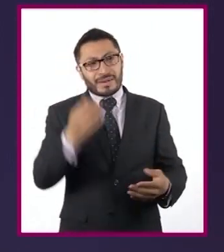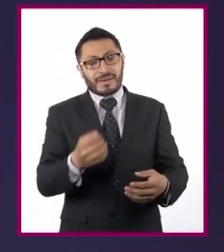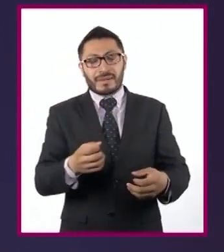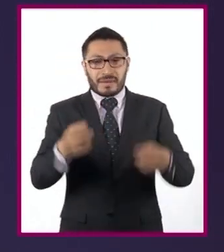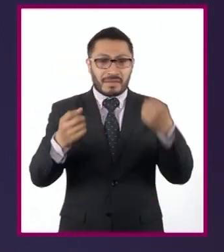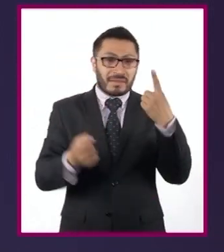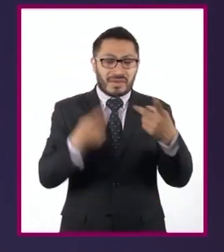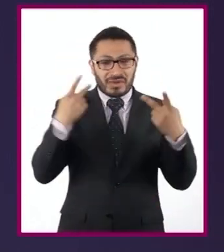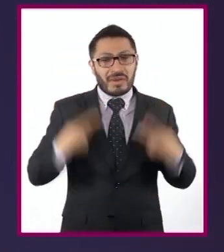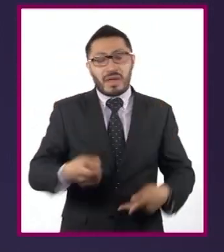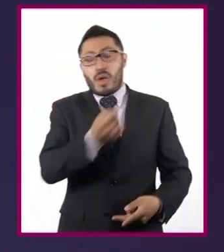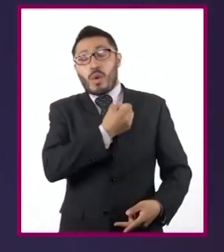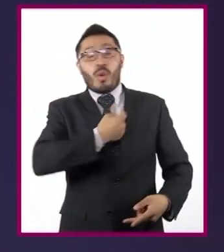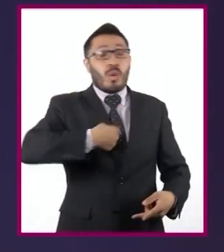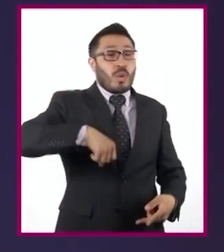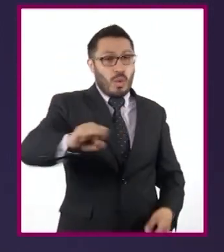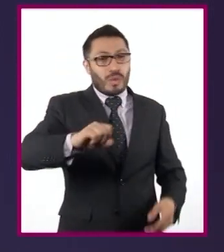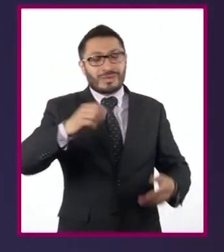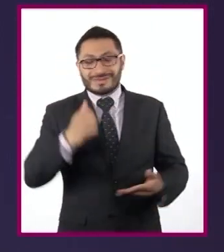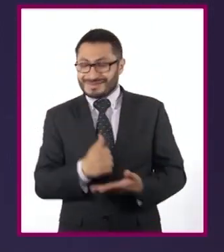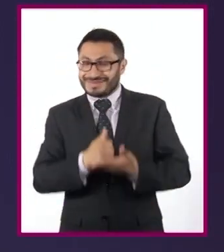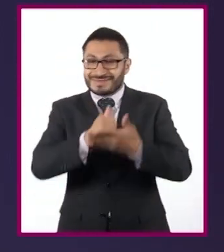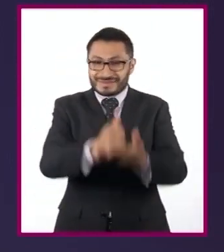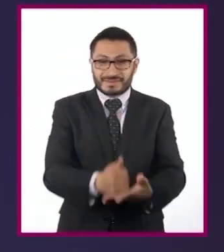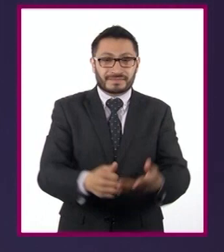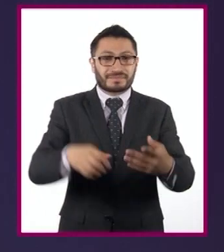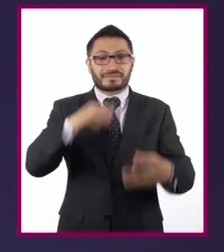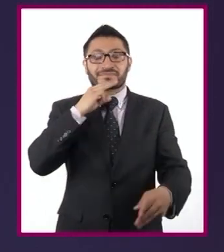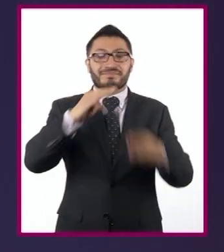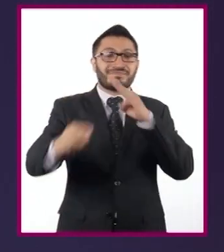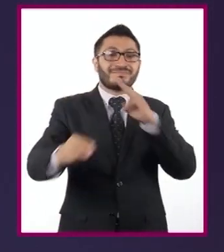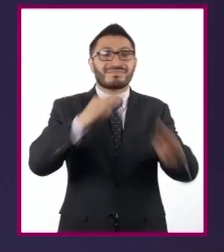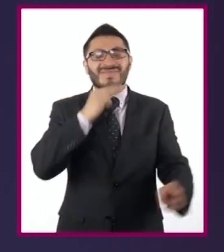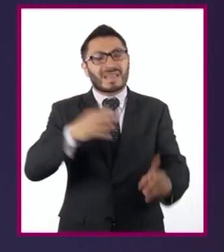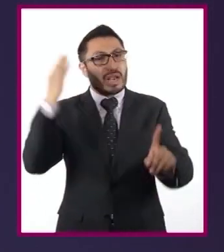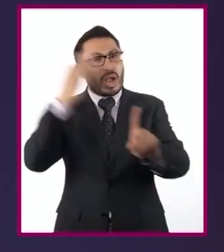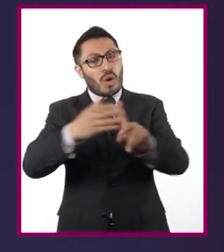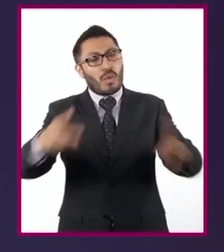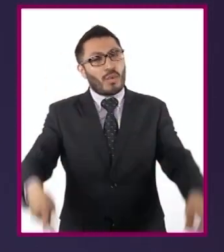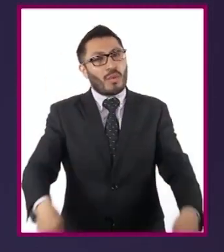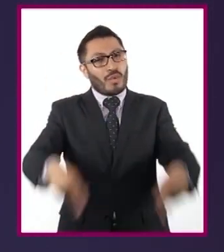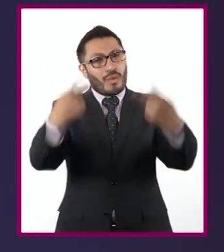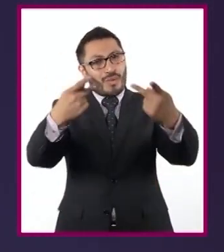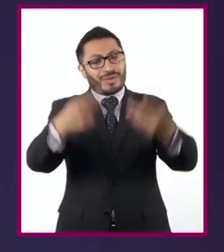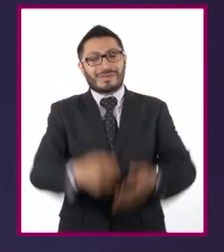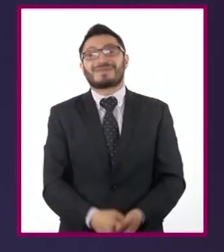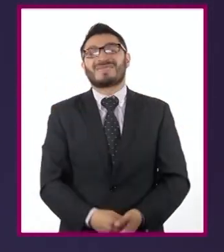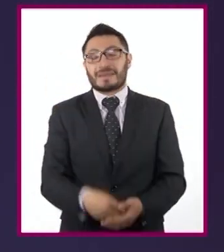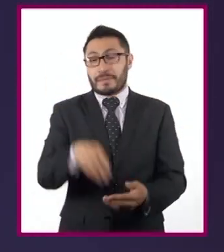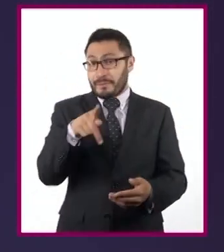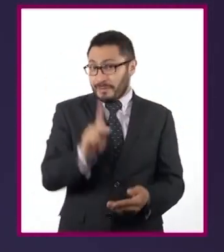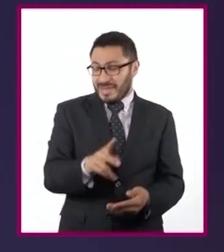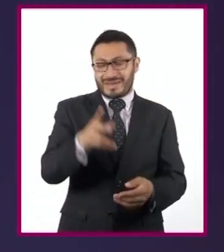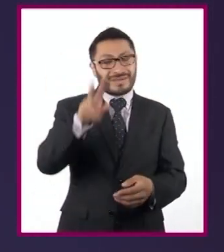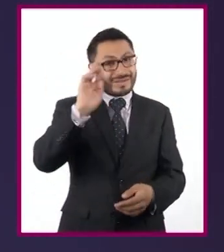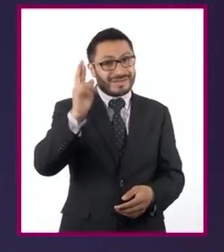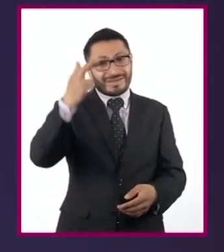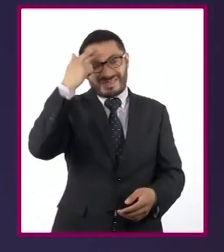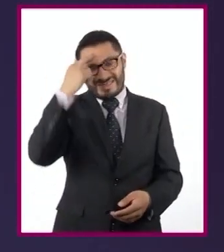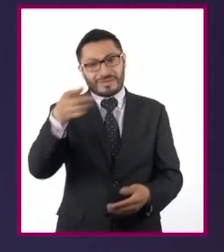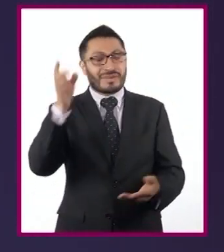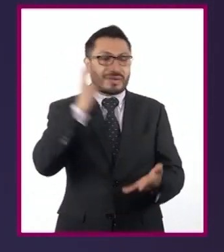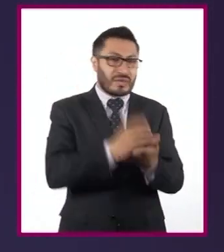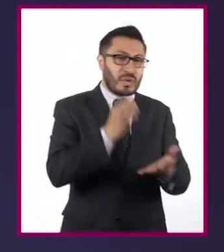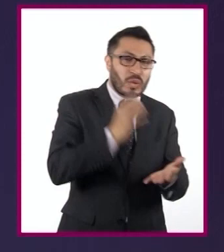los artistas más famosos que han incursionado en la creación de mensajes con fines publicitarios. Pero antes les invito a que en